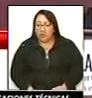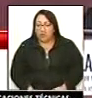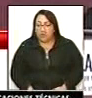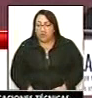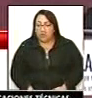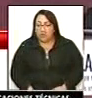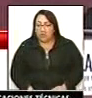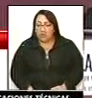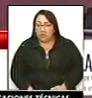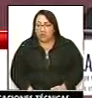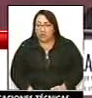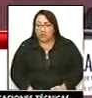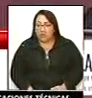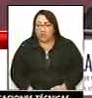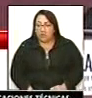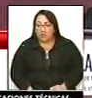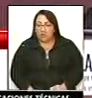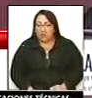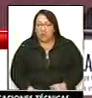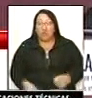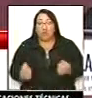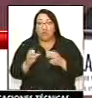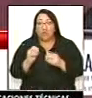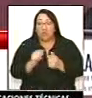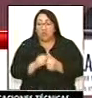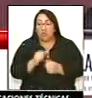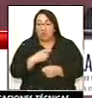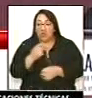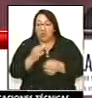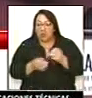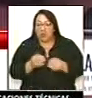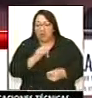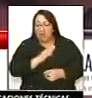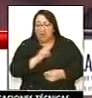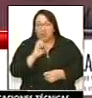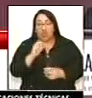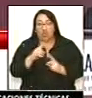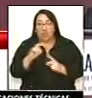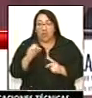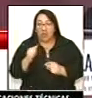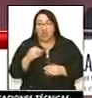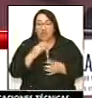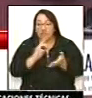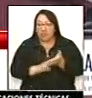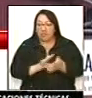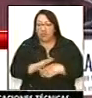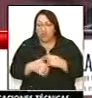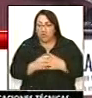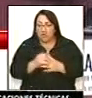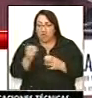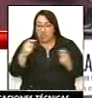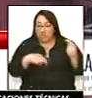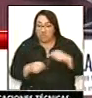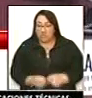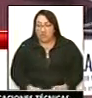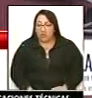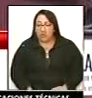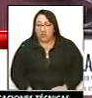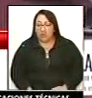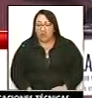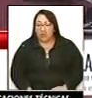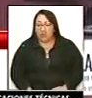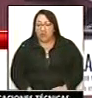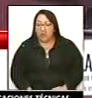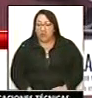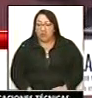a reuniones en la Comisión de Defensa, donde vino el Poder Judicial, vino la Fiscalía, la Contraloría, el Defensor del Pueblo, vinieron todos a hablar sobre